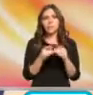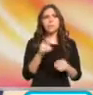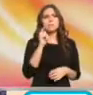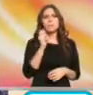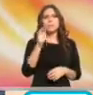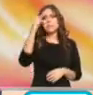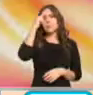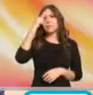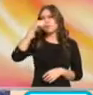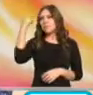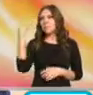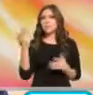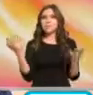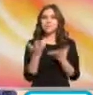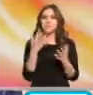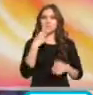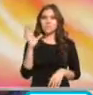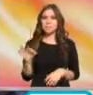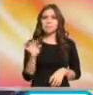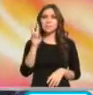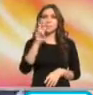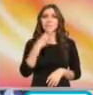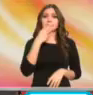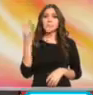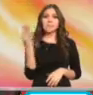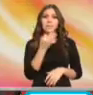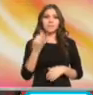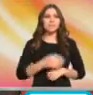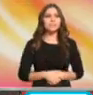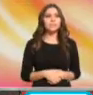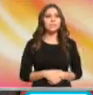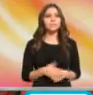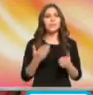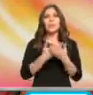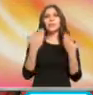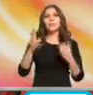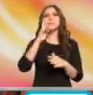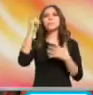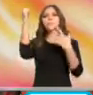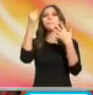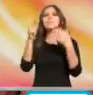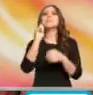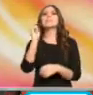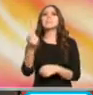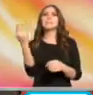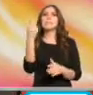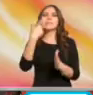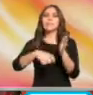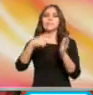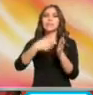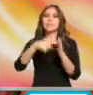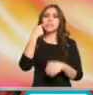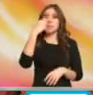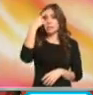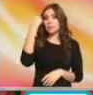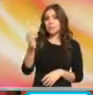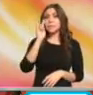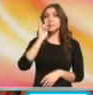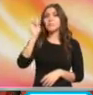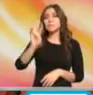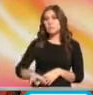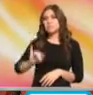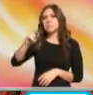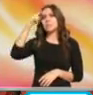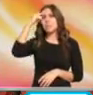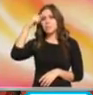algo muy práctico, muy fácil de hacer y aparte muy rico. Bueno, pues vamos a ver los ingredientes para ver qué tanta razón tiene la chef, si son